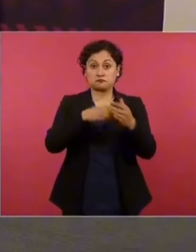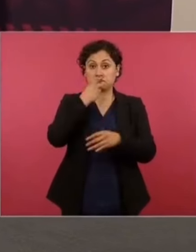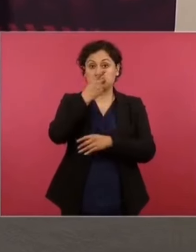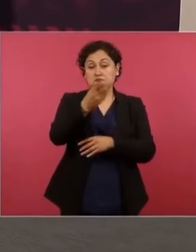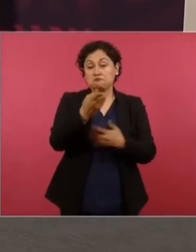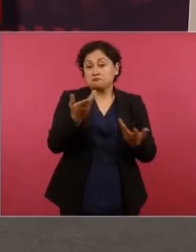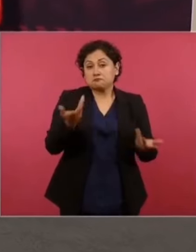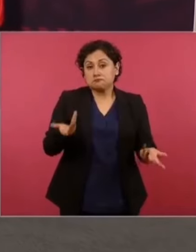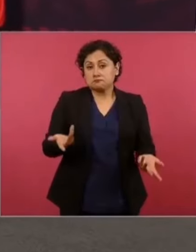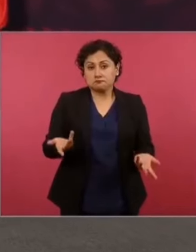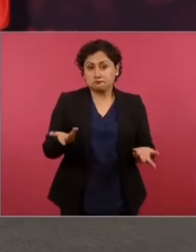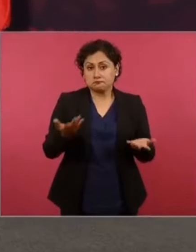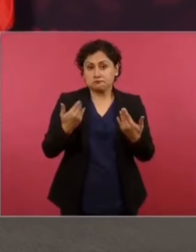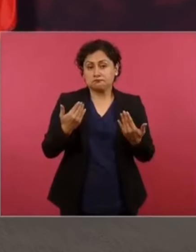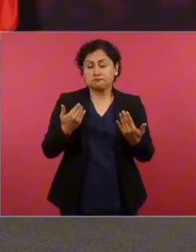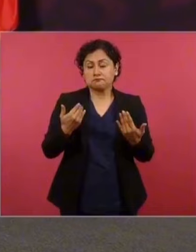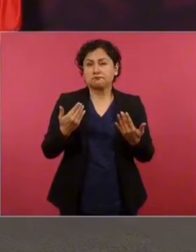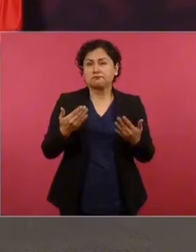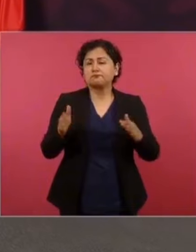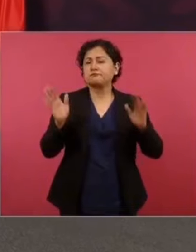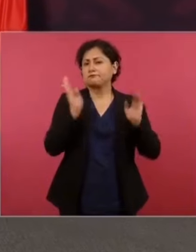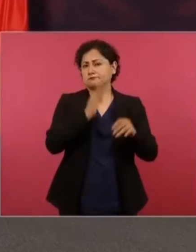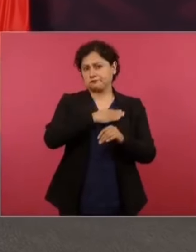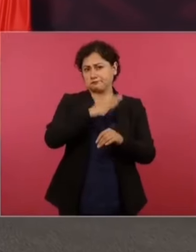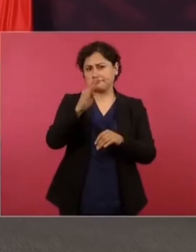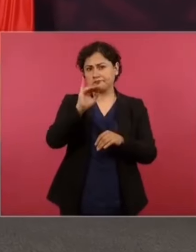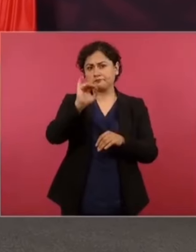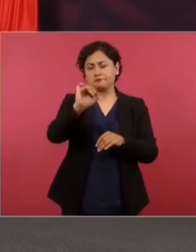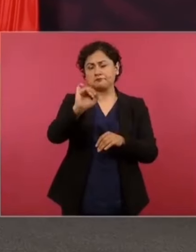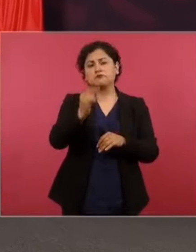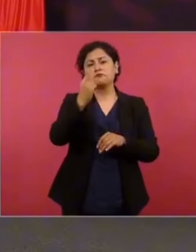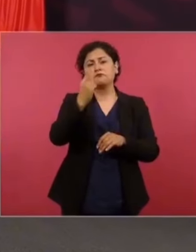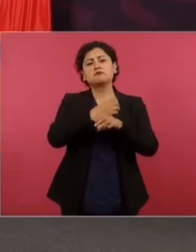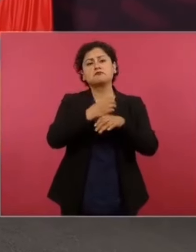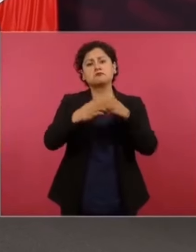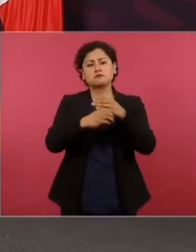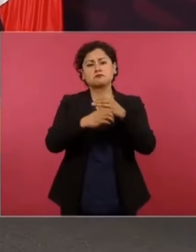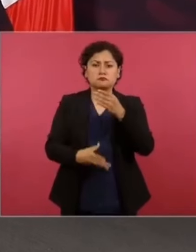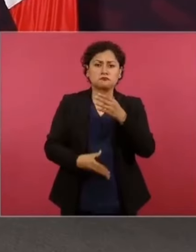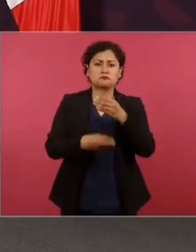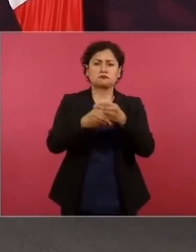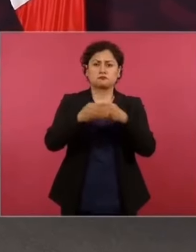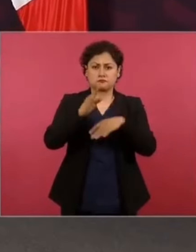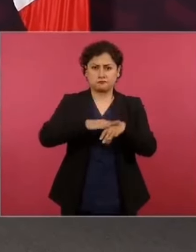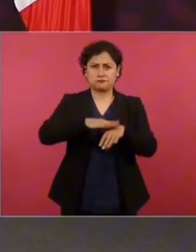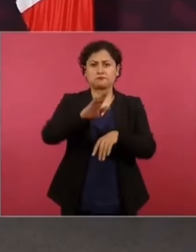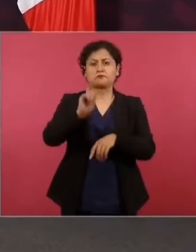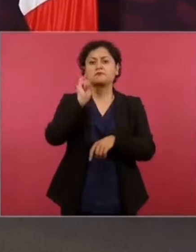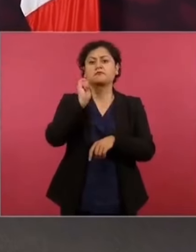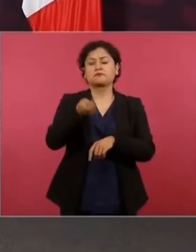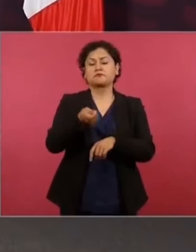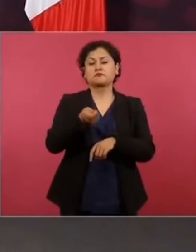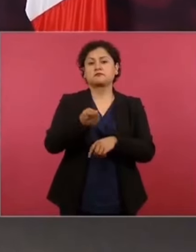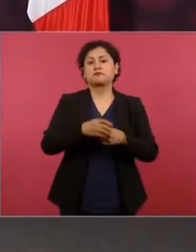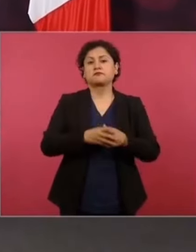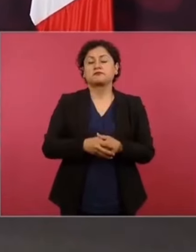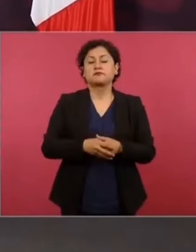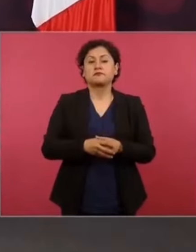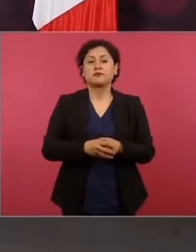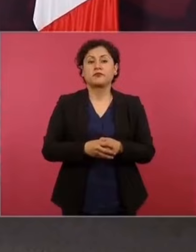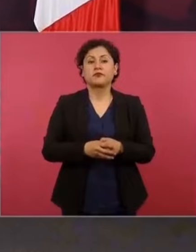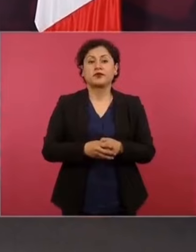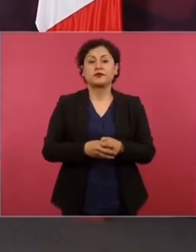este bueno comentar nada más que es un monto para que